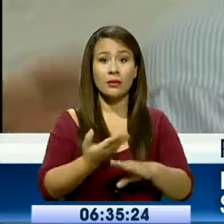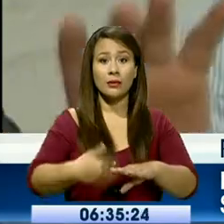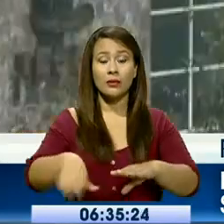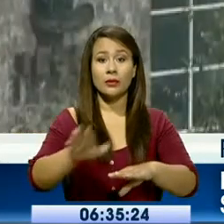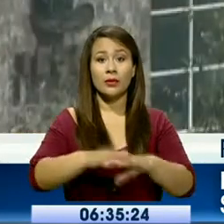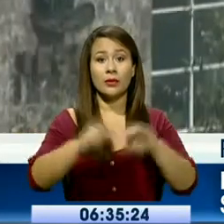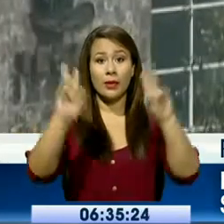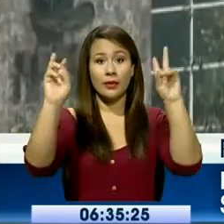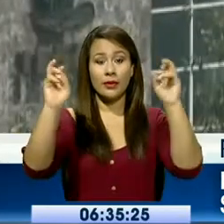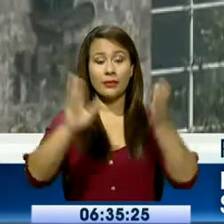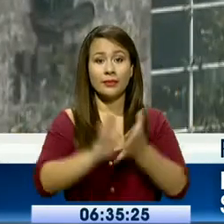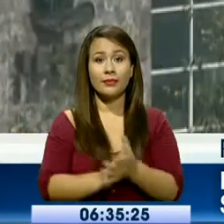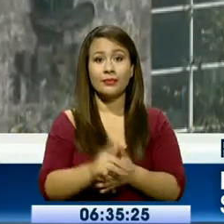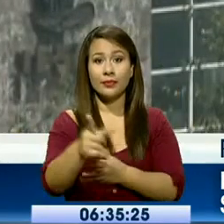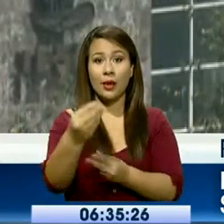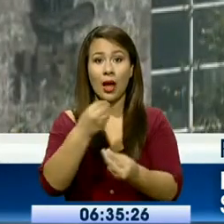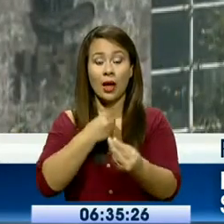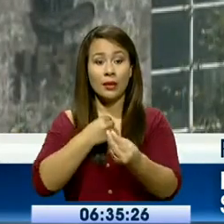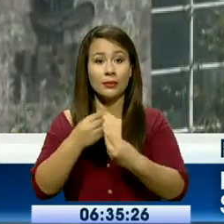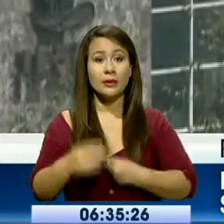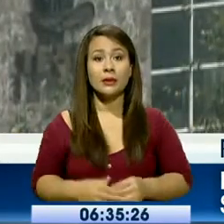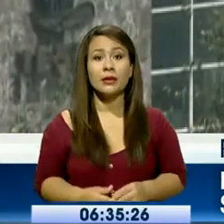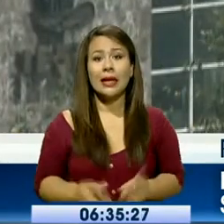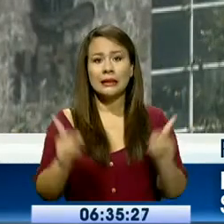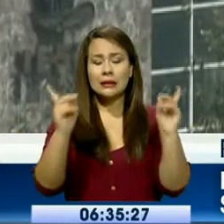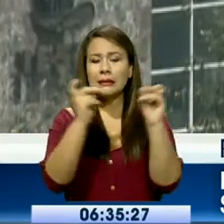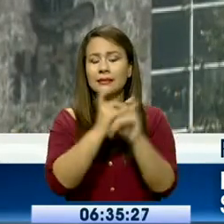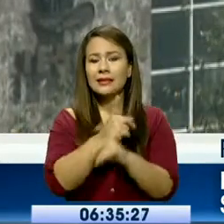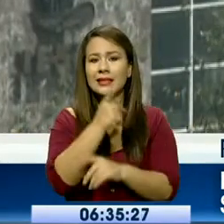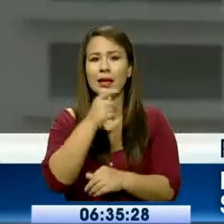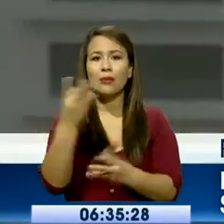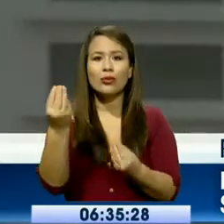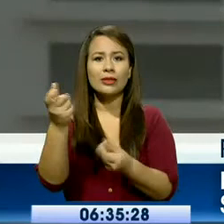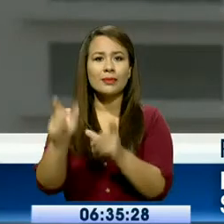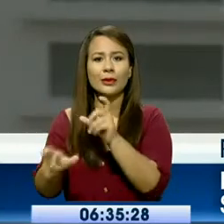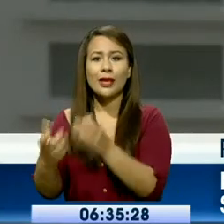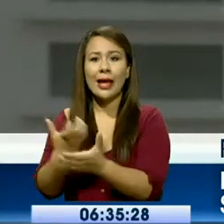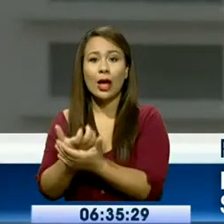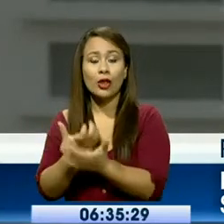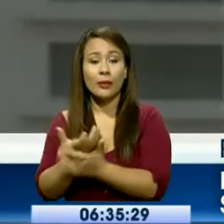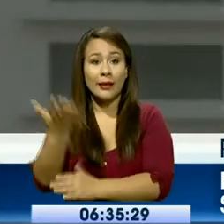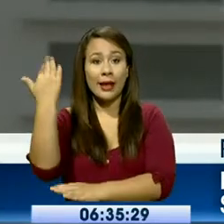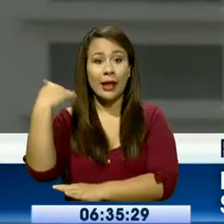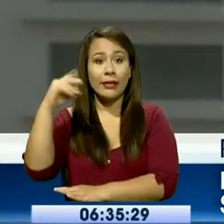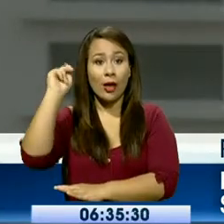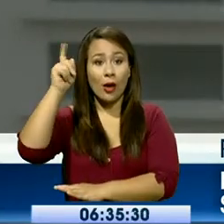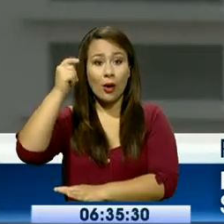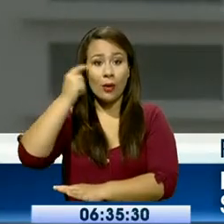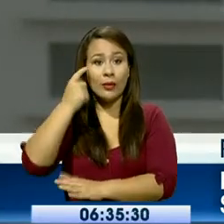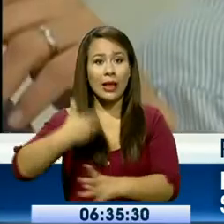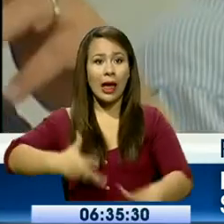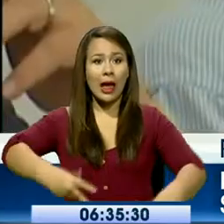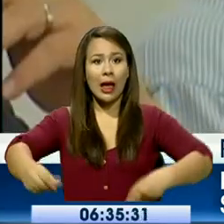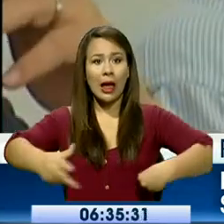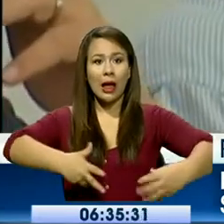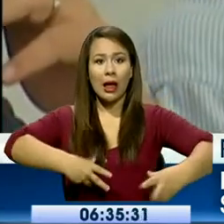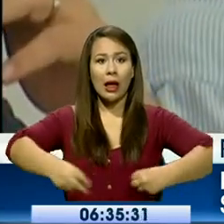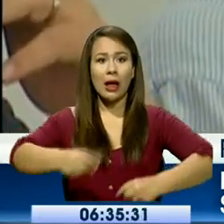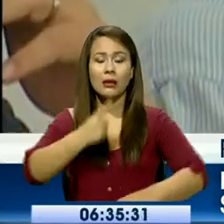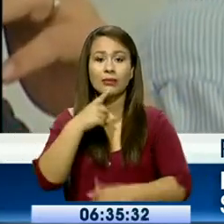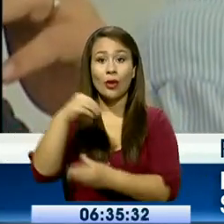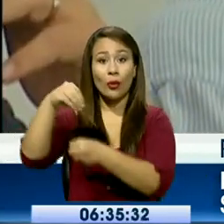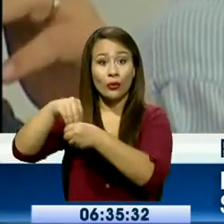que la situación del seguro social se complicó tras el manejo económico que tuvo el anterior gobierno revela carvajal por